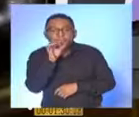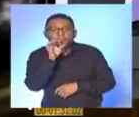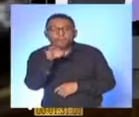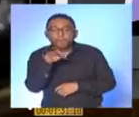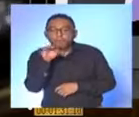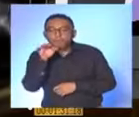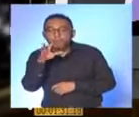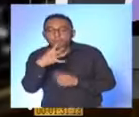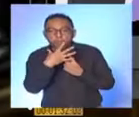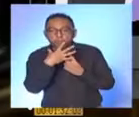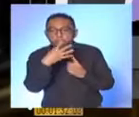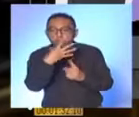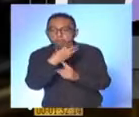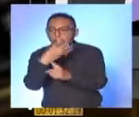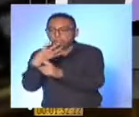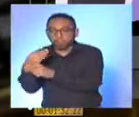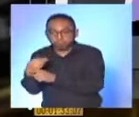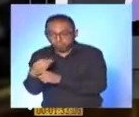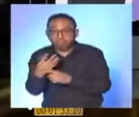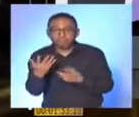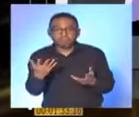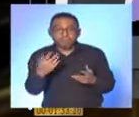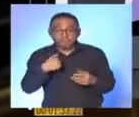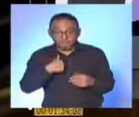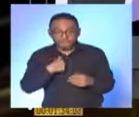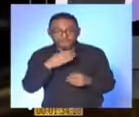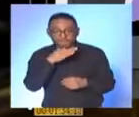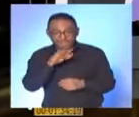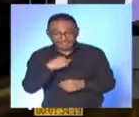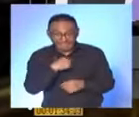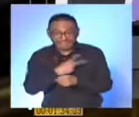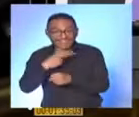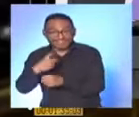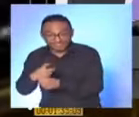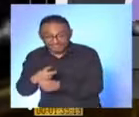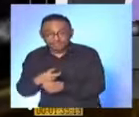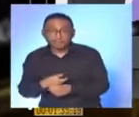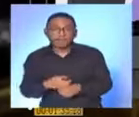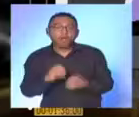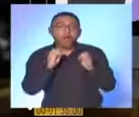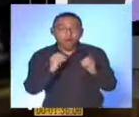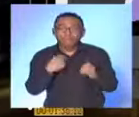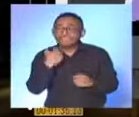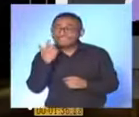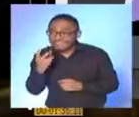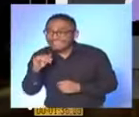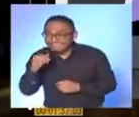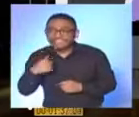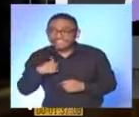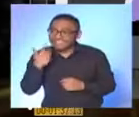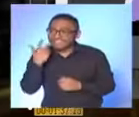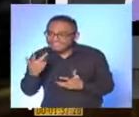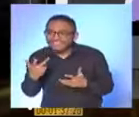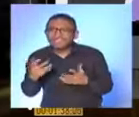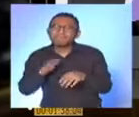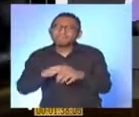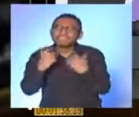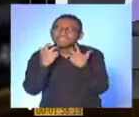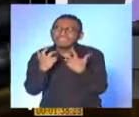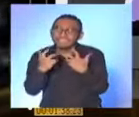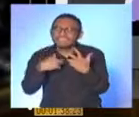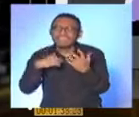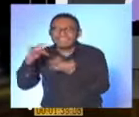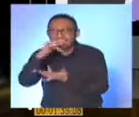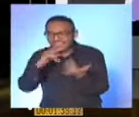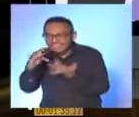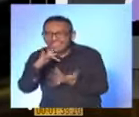pues entonces, por más que me inviten a una fiesta, por más que tenga ganas de ir al antro, por más que tenga